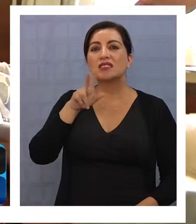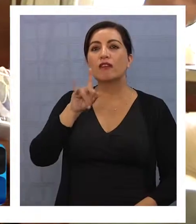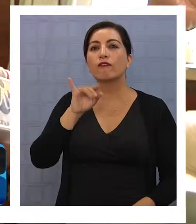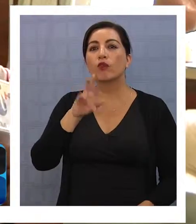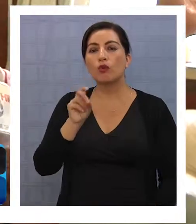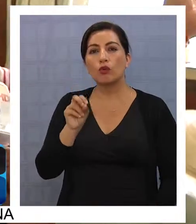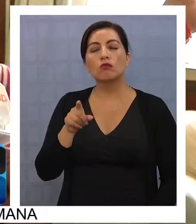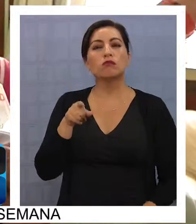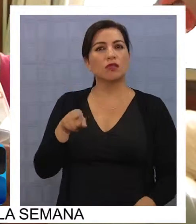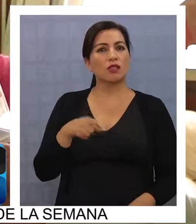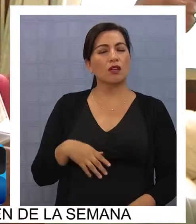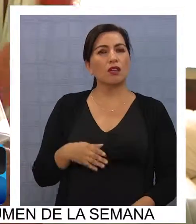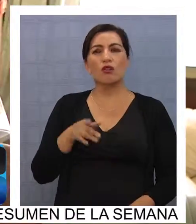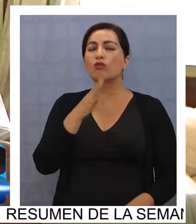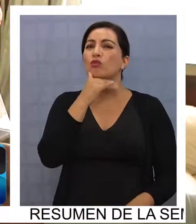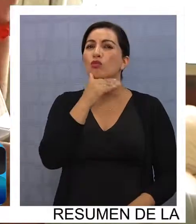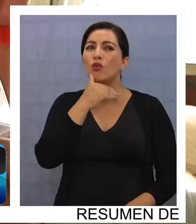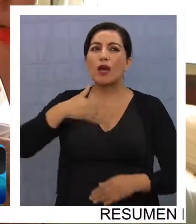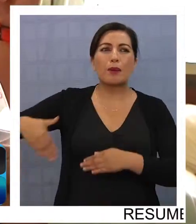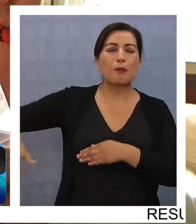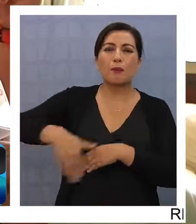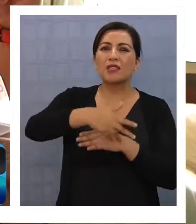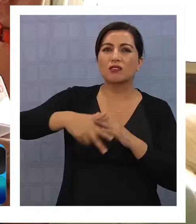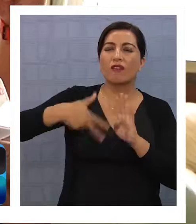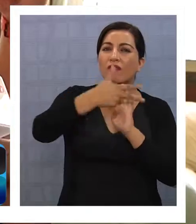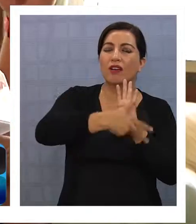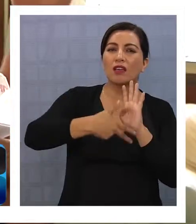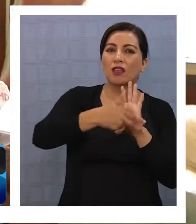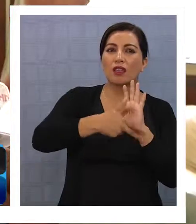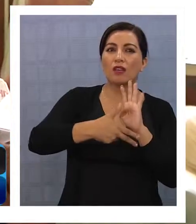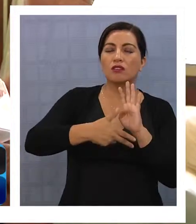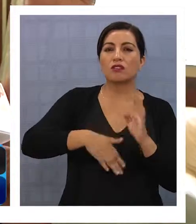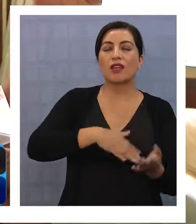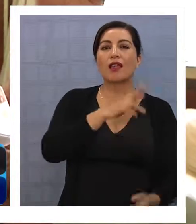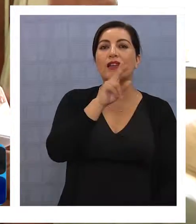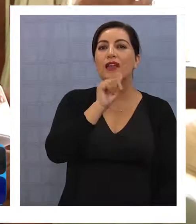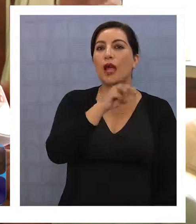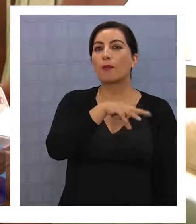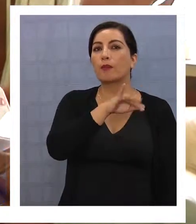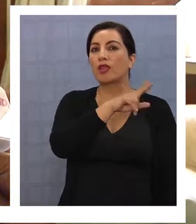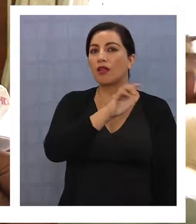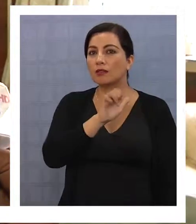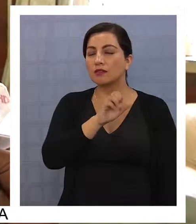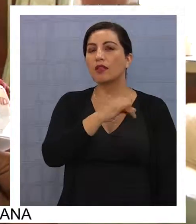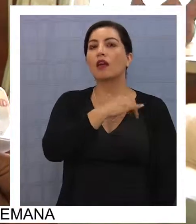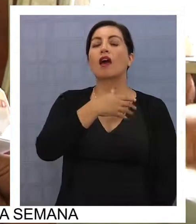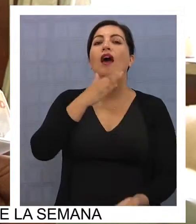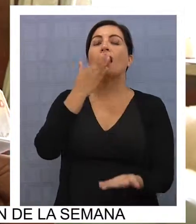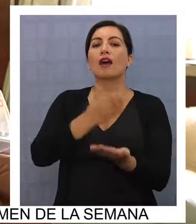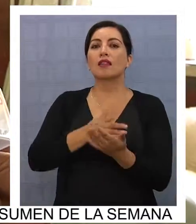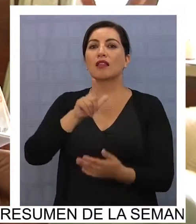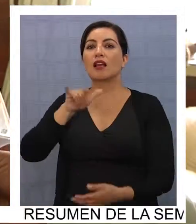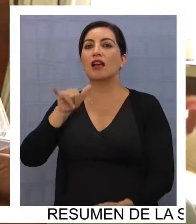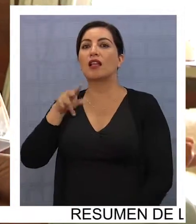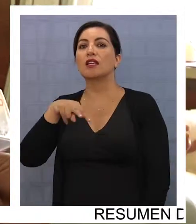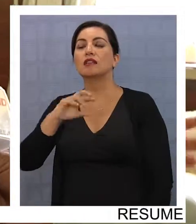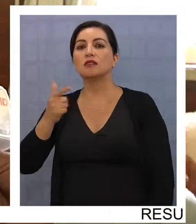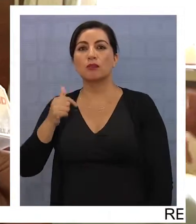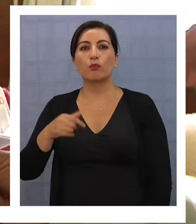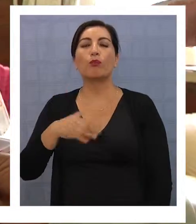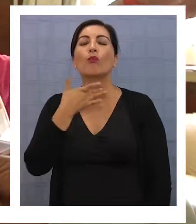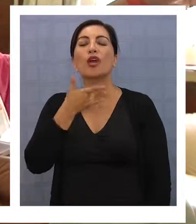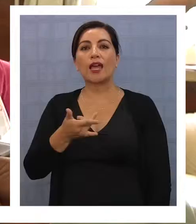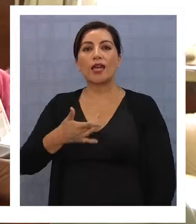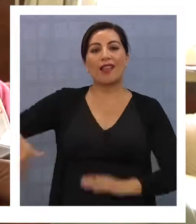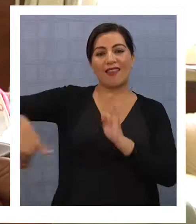Rosarana, sino que va de Ramírez a Lynch, porque según ella la calle es muy vieja, ha habido muchos problemas,